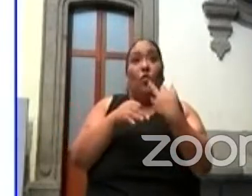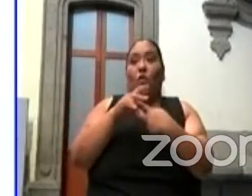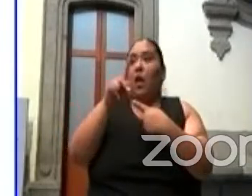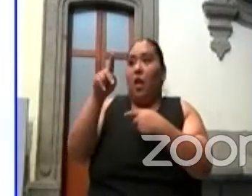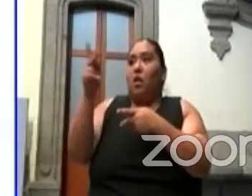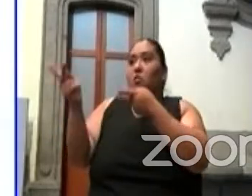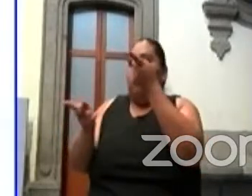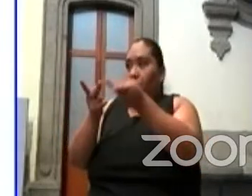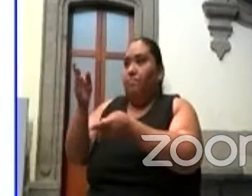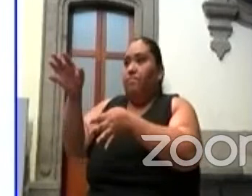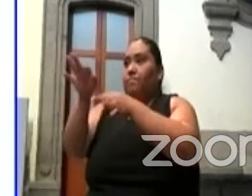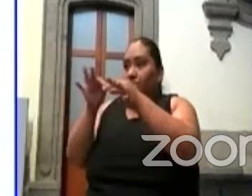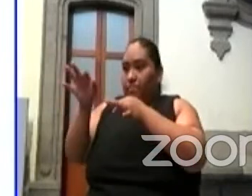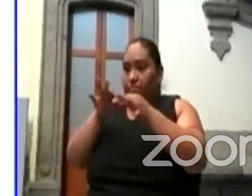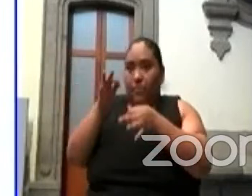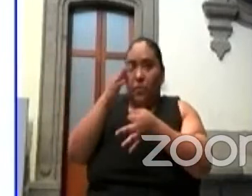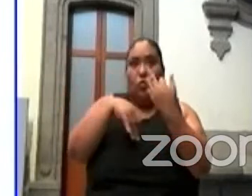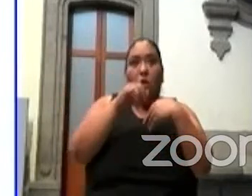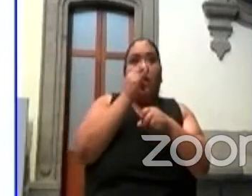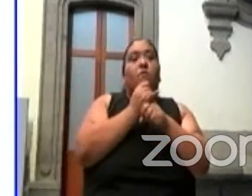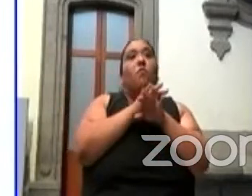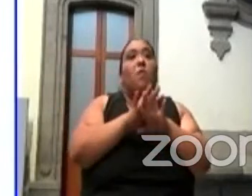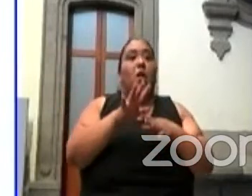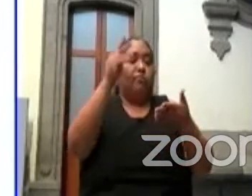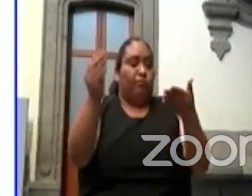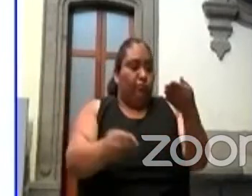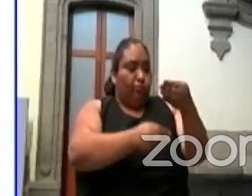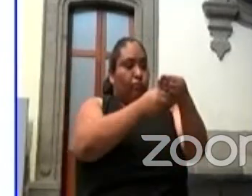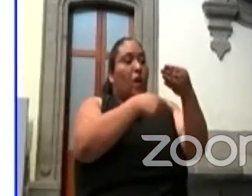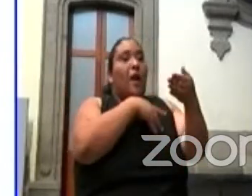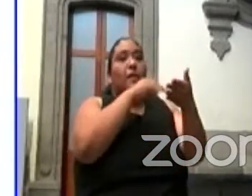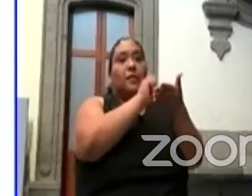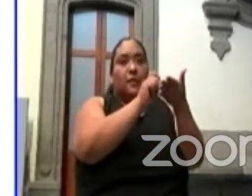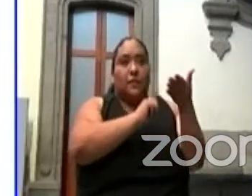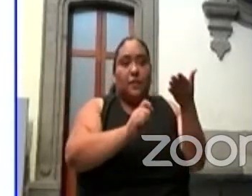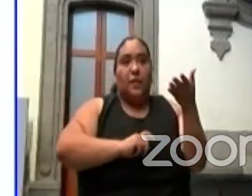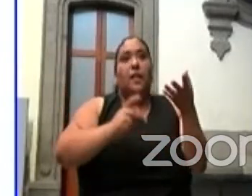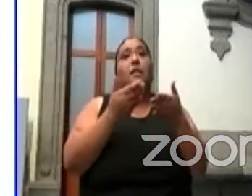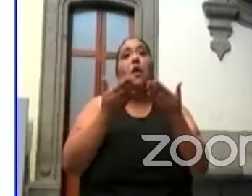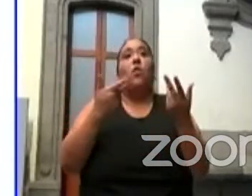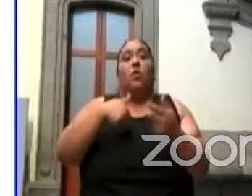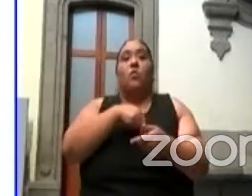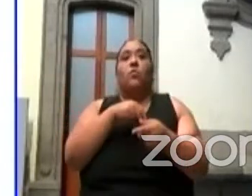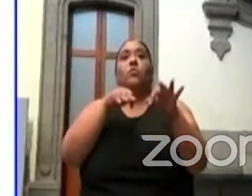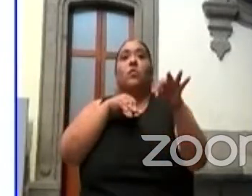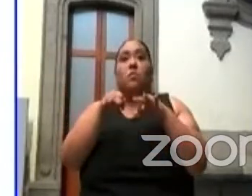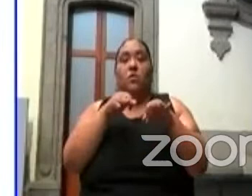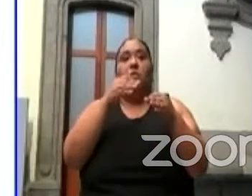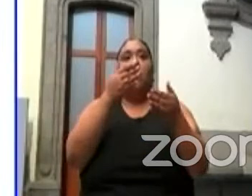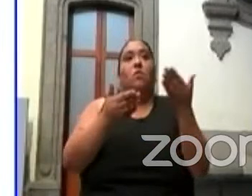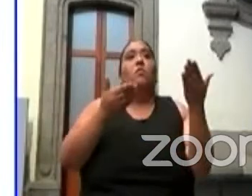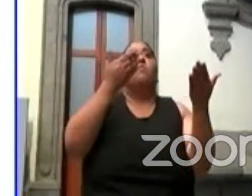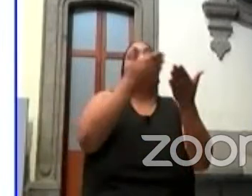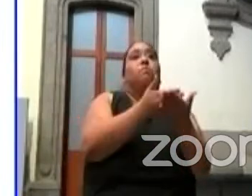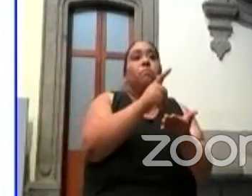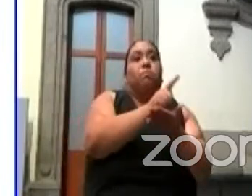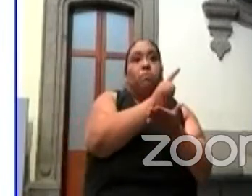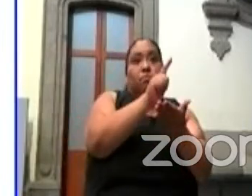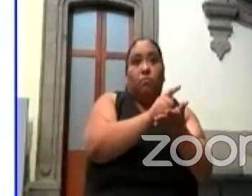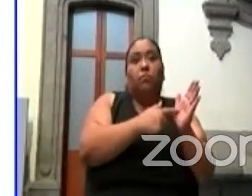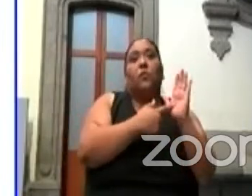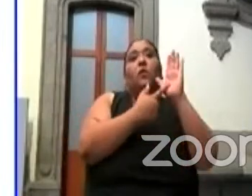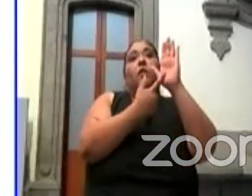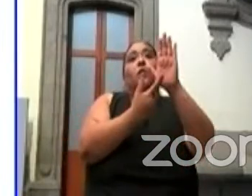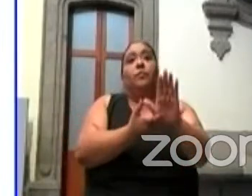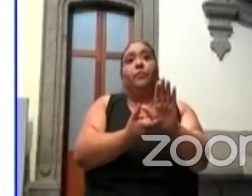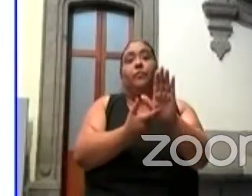observaciones, las necesidades que nos plantearon, y estamos trabajando en una propuesta de armonización de la ley